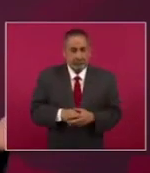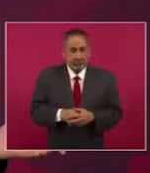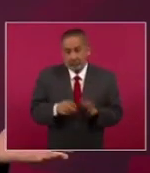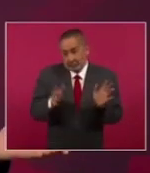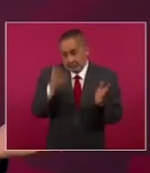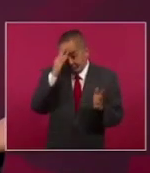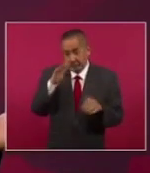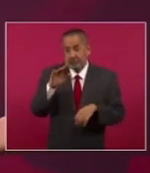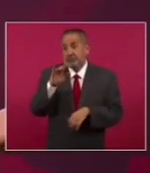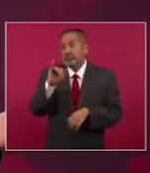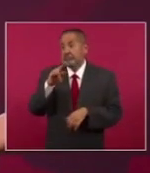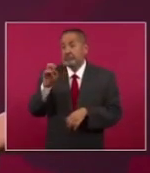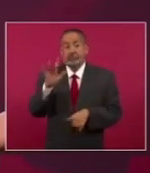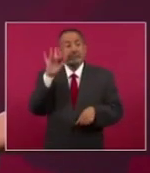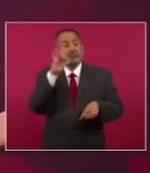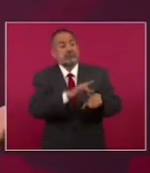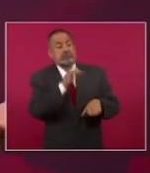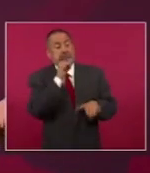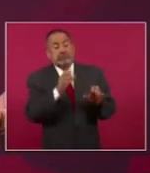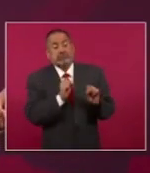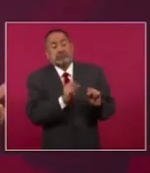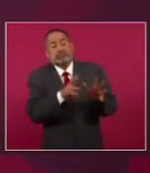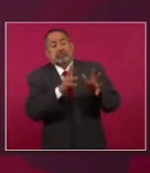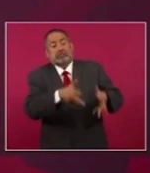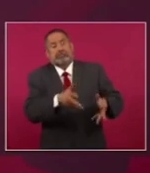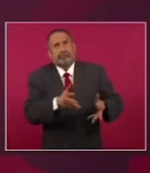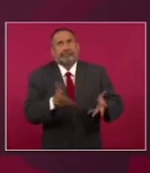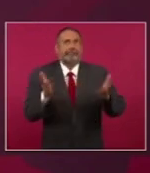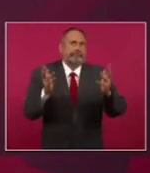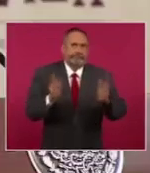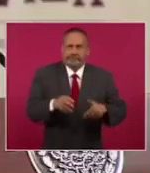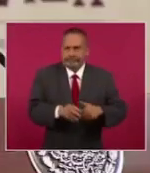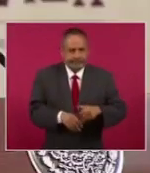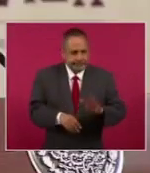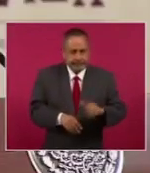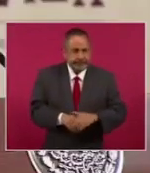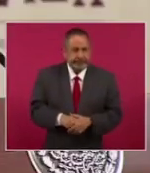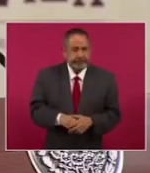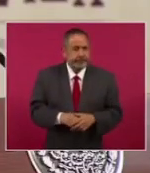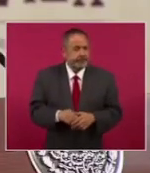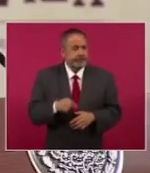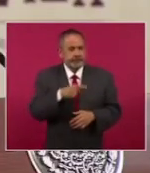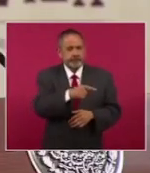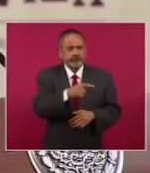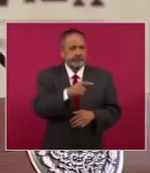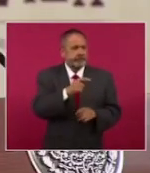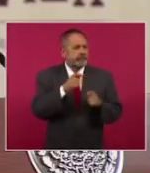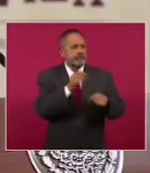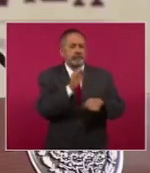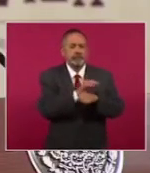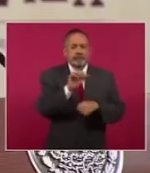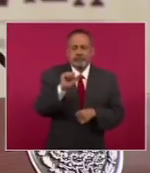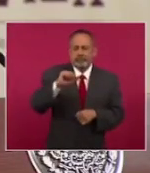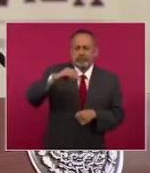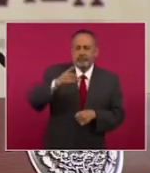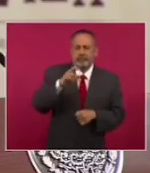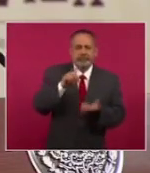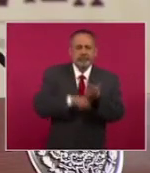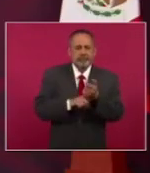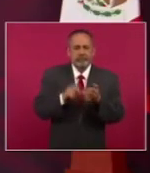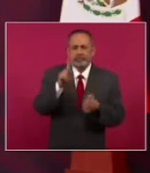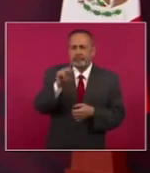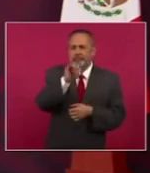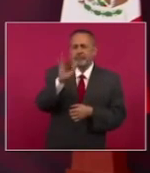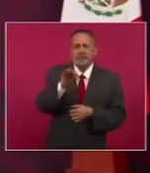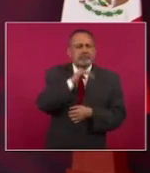las maletitas le sacaron a la calle, qué casualidad que el señor regresó como si nada a España. Claro, como el